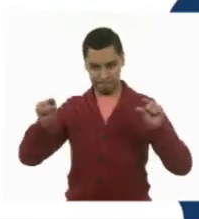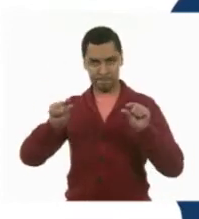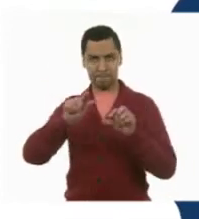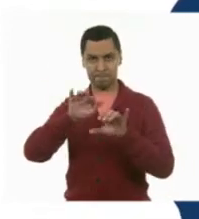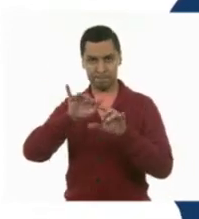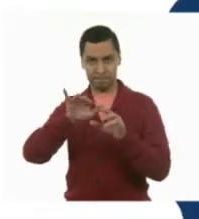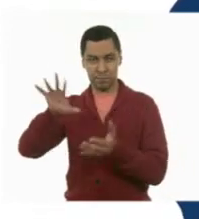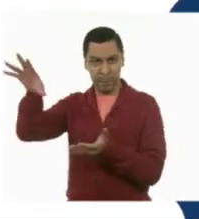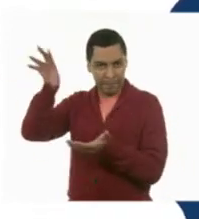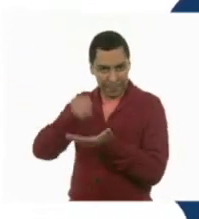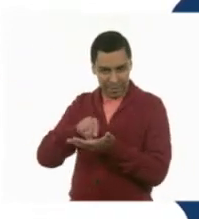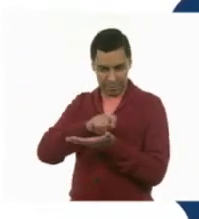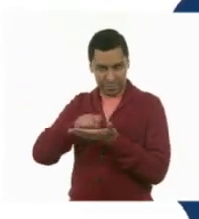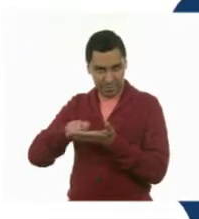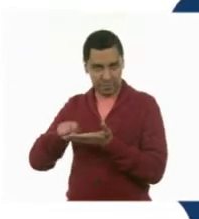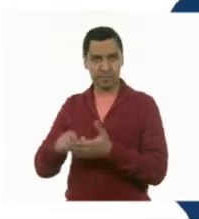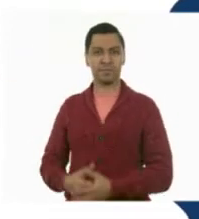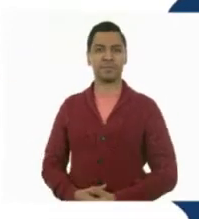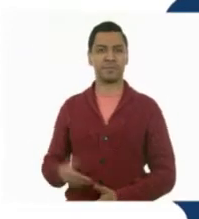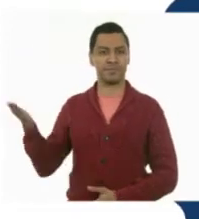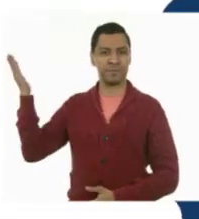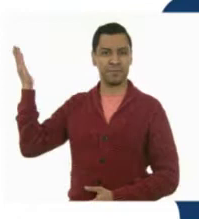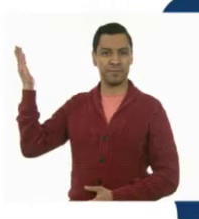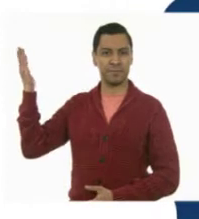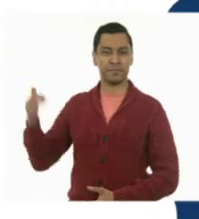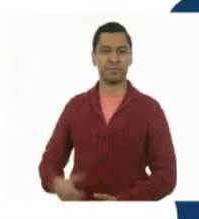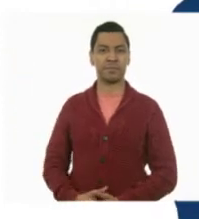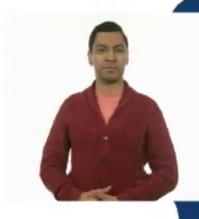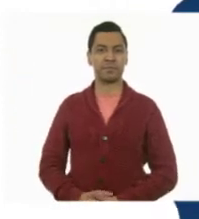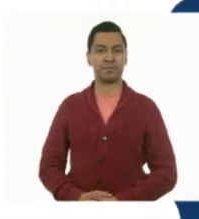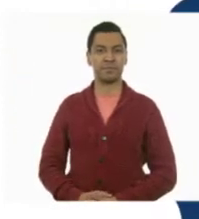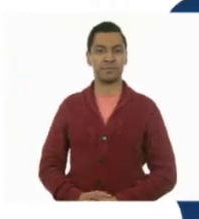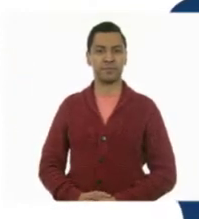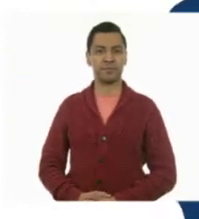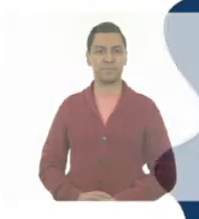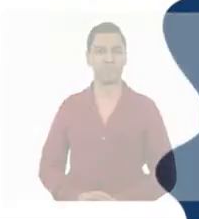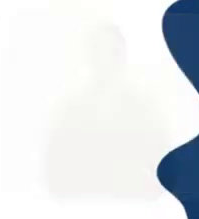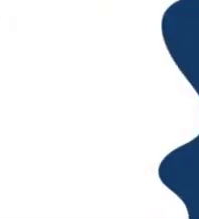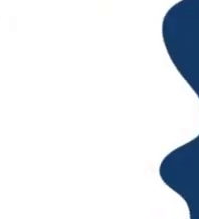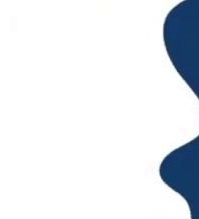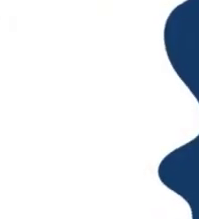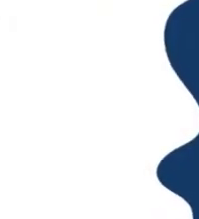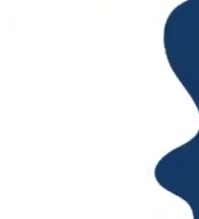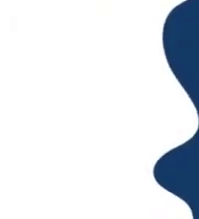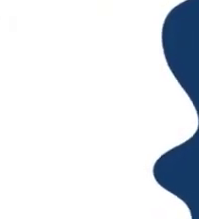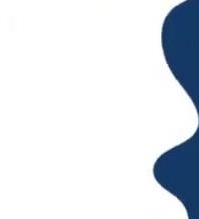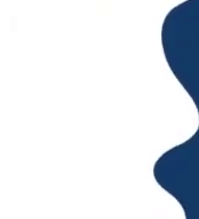siguiente liga: aprendeencasa.cep.gov.mx.